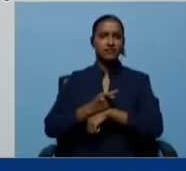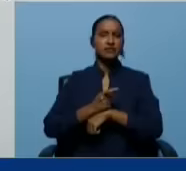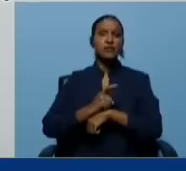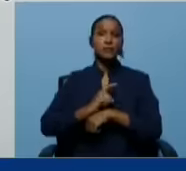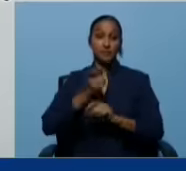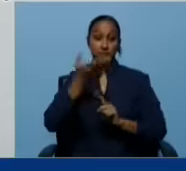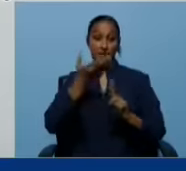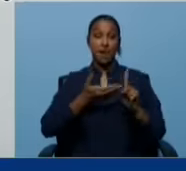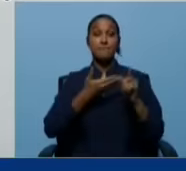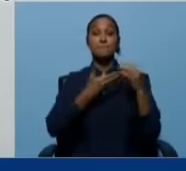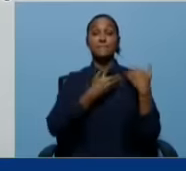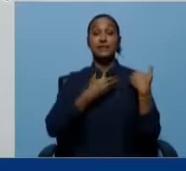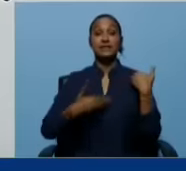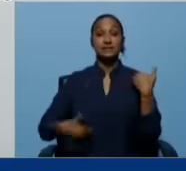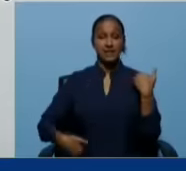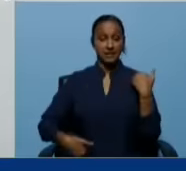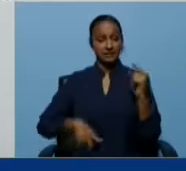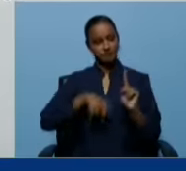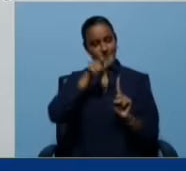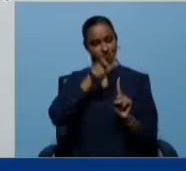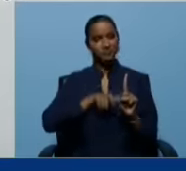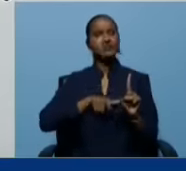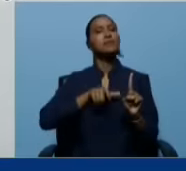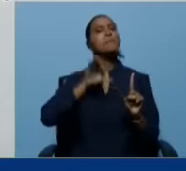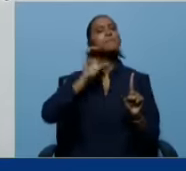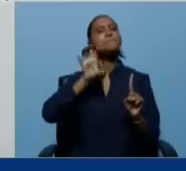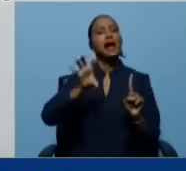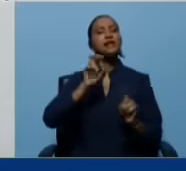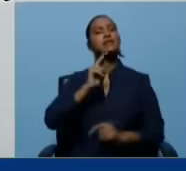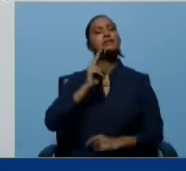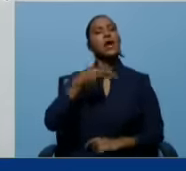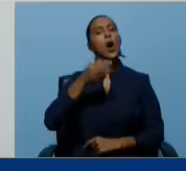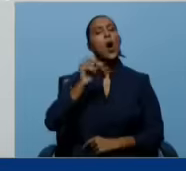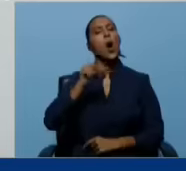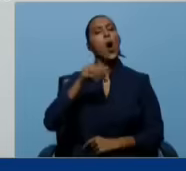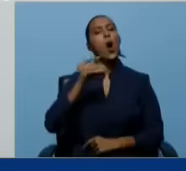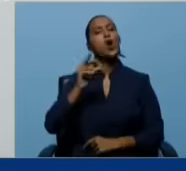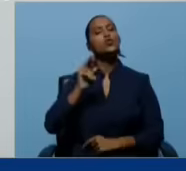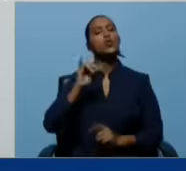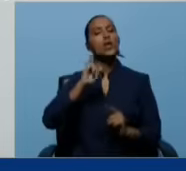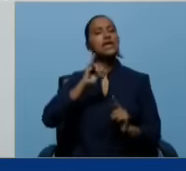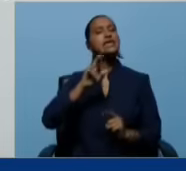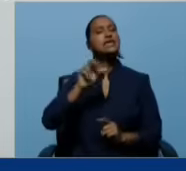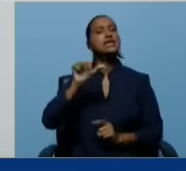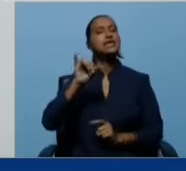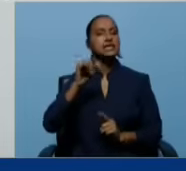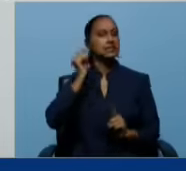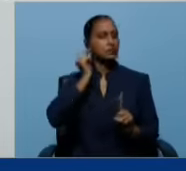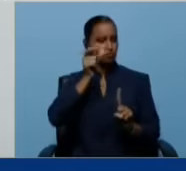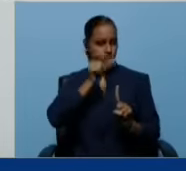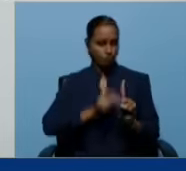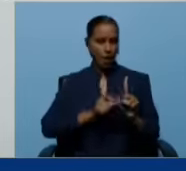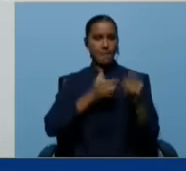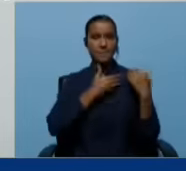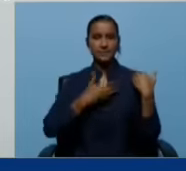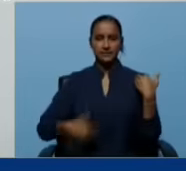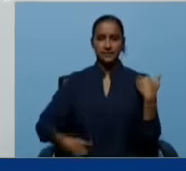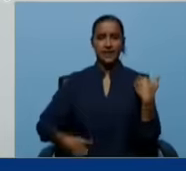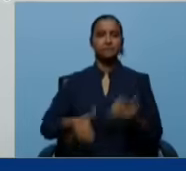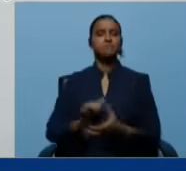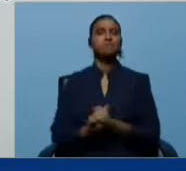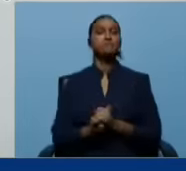la historia de nuestro país Honduras, Iris Xiomara Castro Sarmiento, en nombre de un